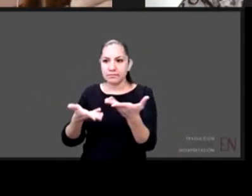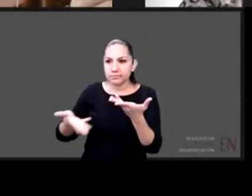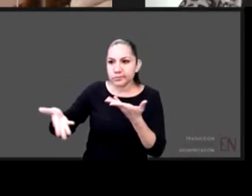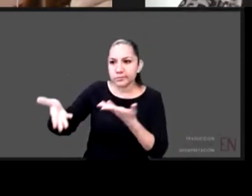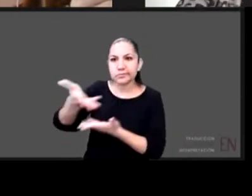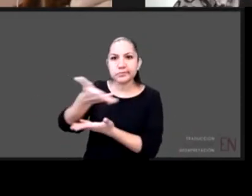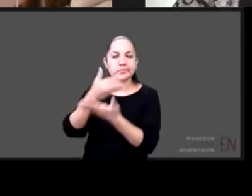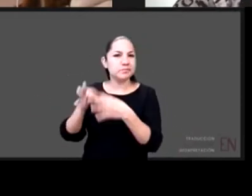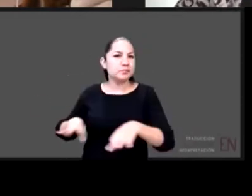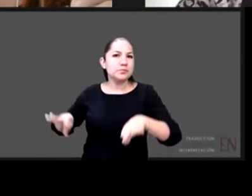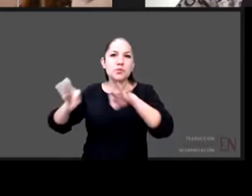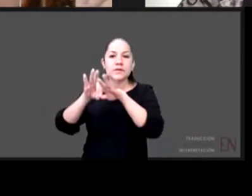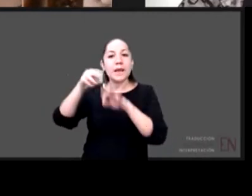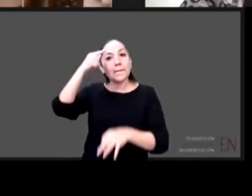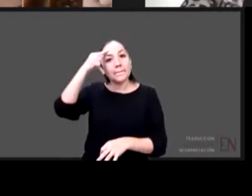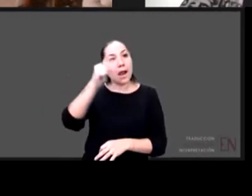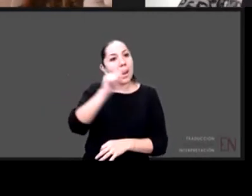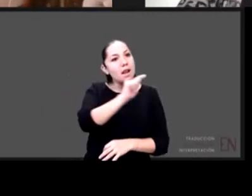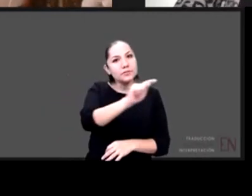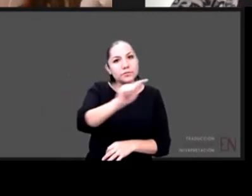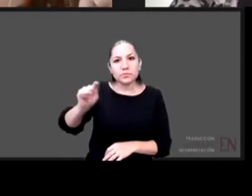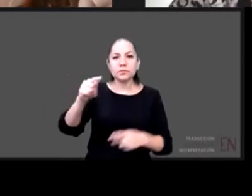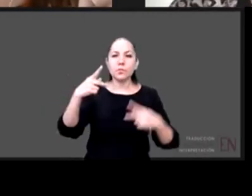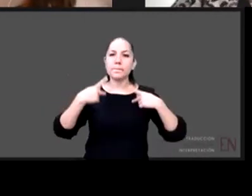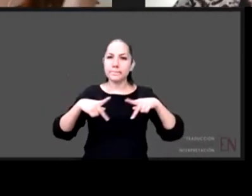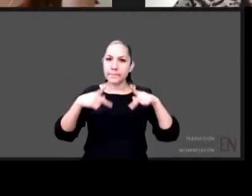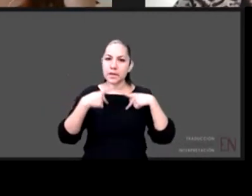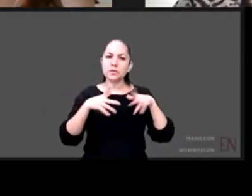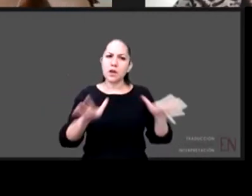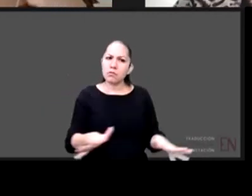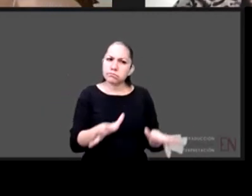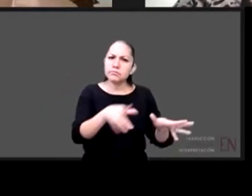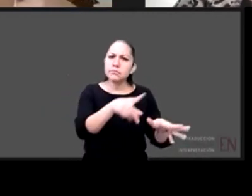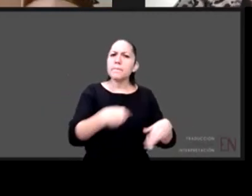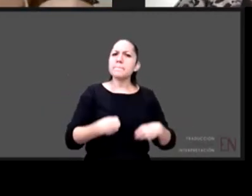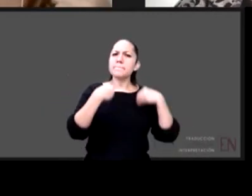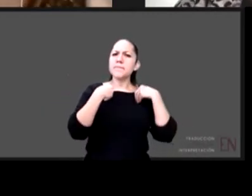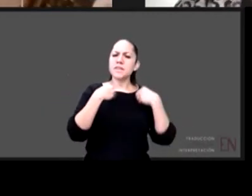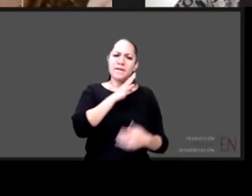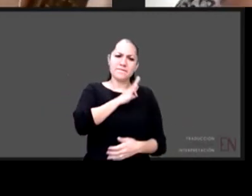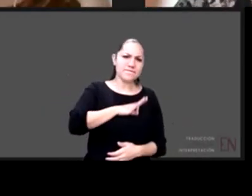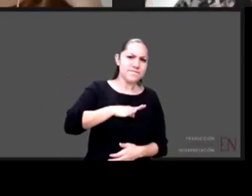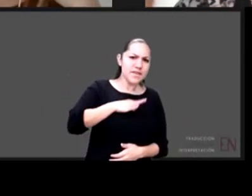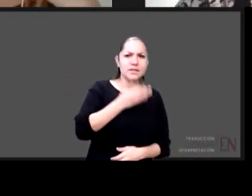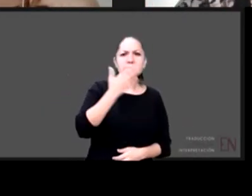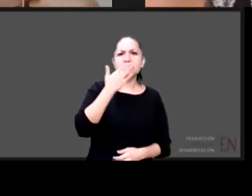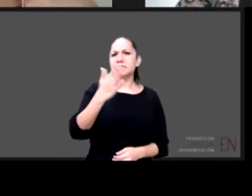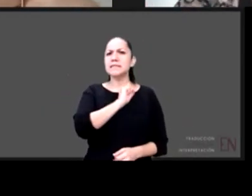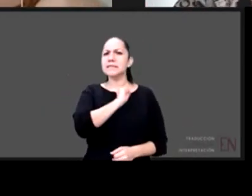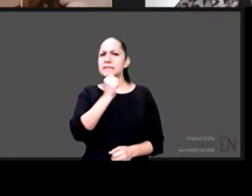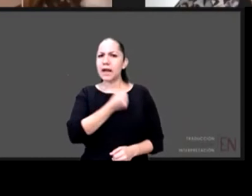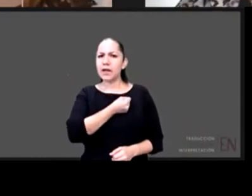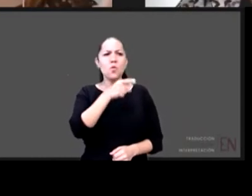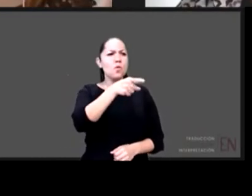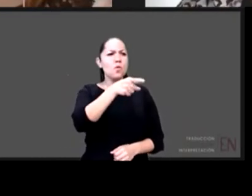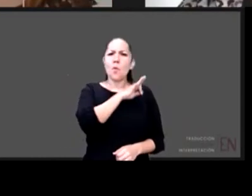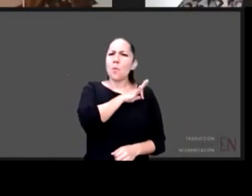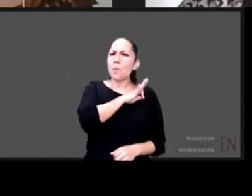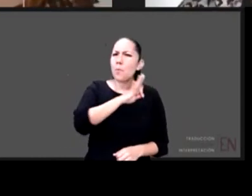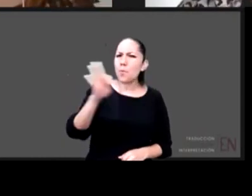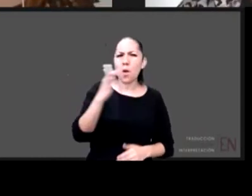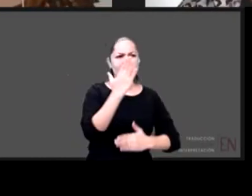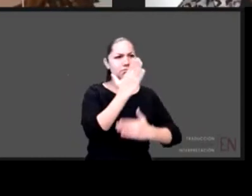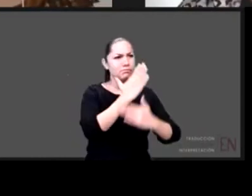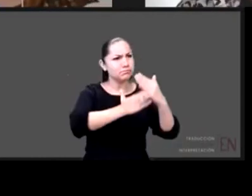felices, sanas, a niños que se pueden desarrollar a su pleno potencial y finalmente para el bien de